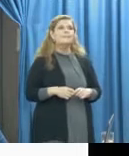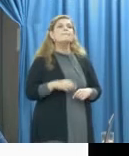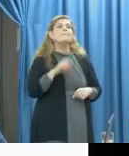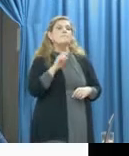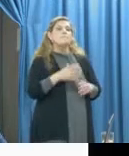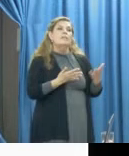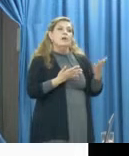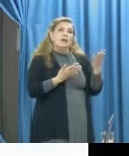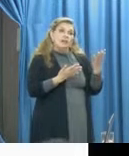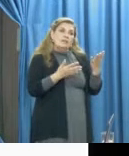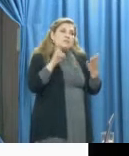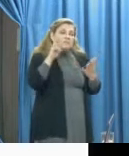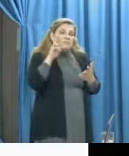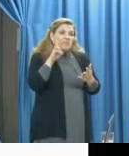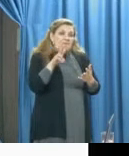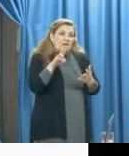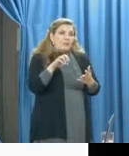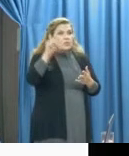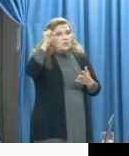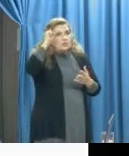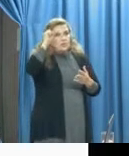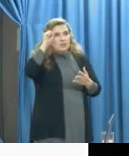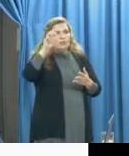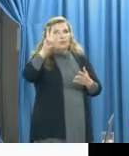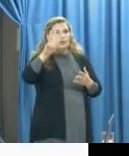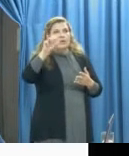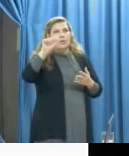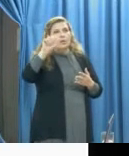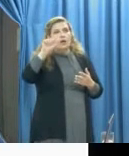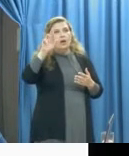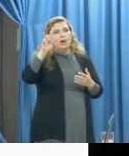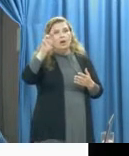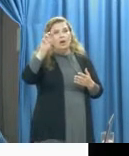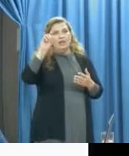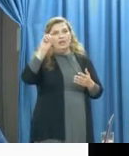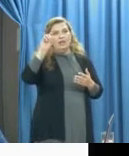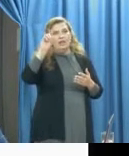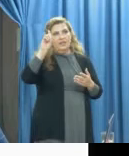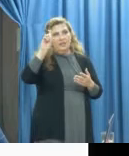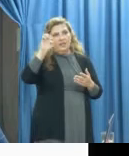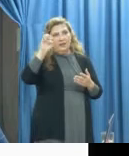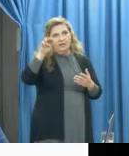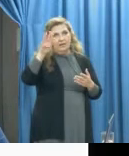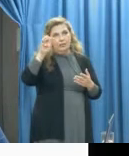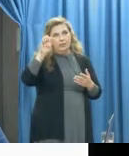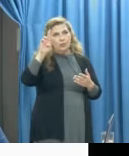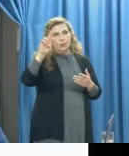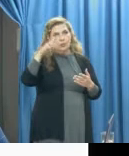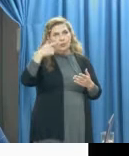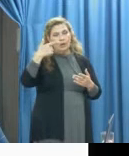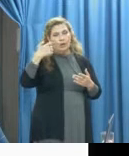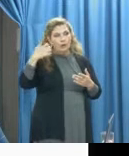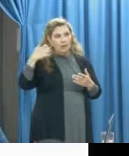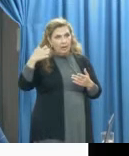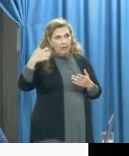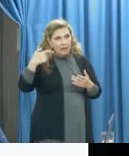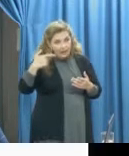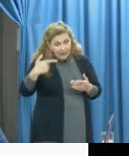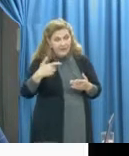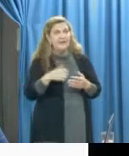Aquí tenemos el síndrome de Waardenburg. Es un síndrome que cursa con sordera neurosensorial